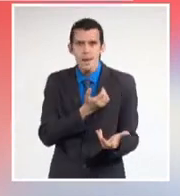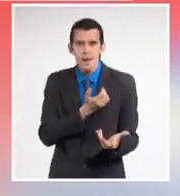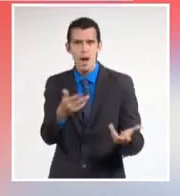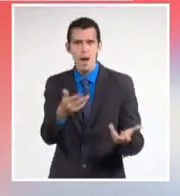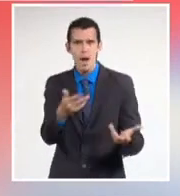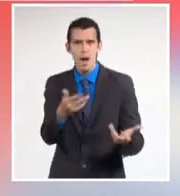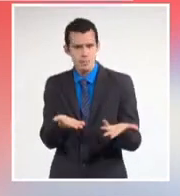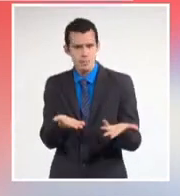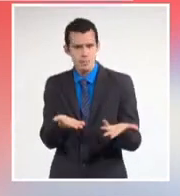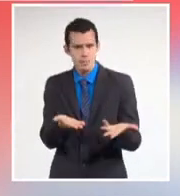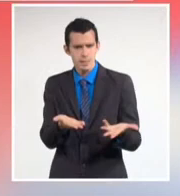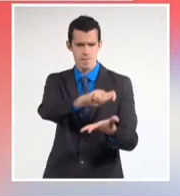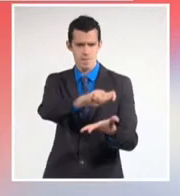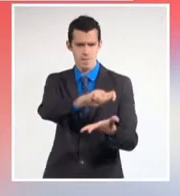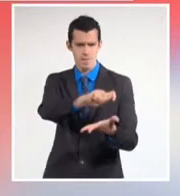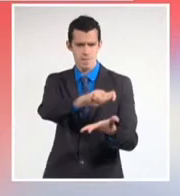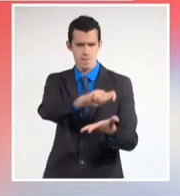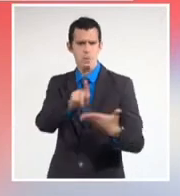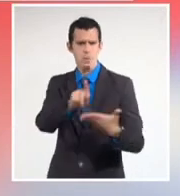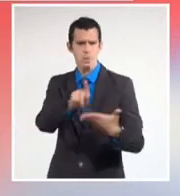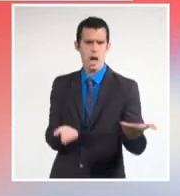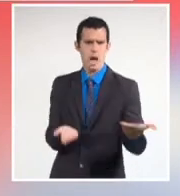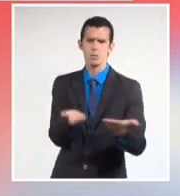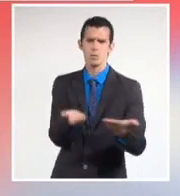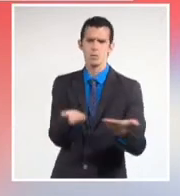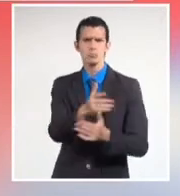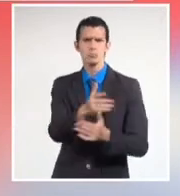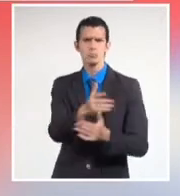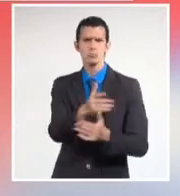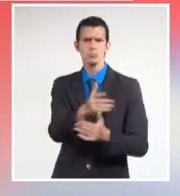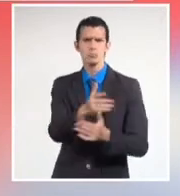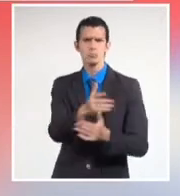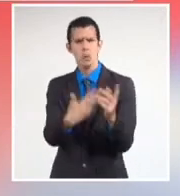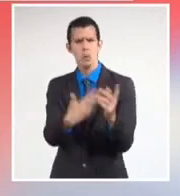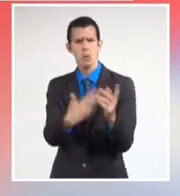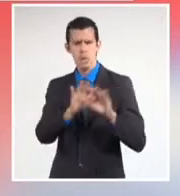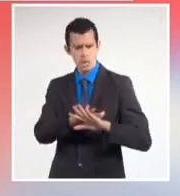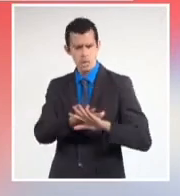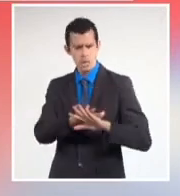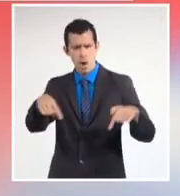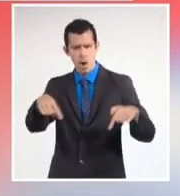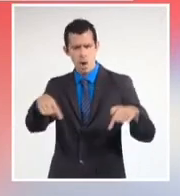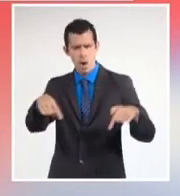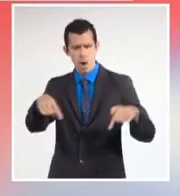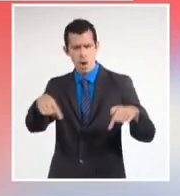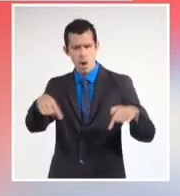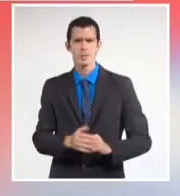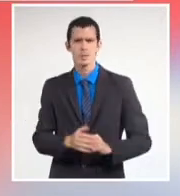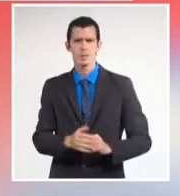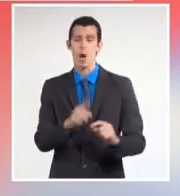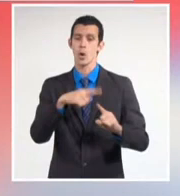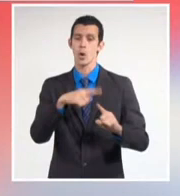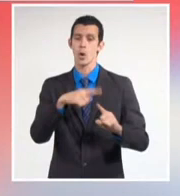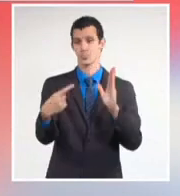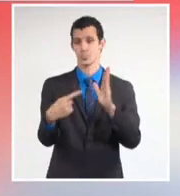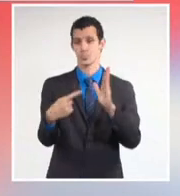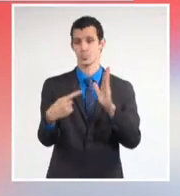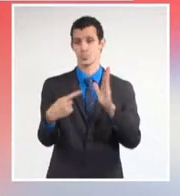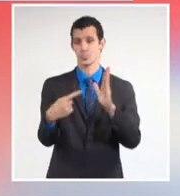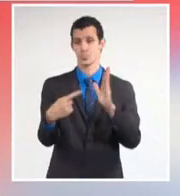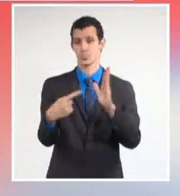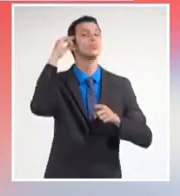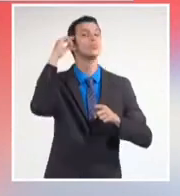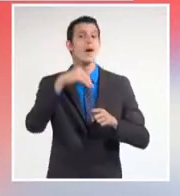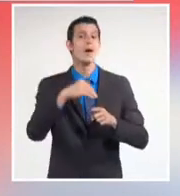práctica. Las medidas que fueron aprobadas para el incremento de las producciones agropecuarias, las más de 60 medidas que son conocidas, que están en